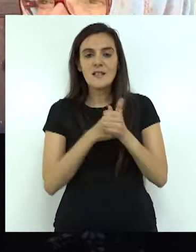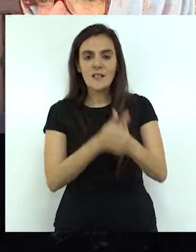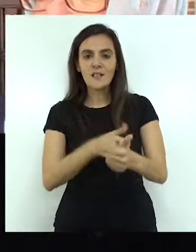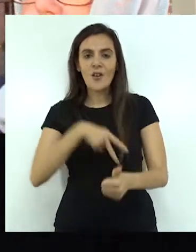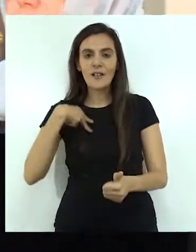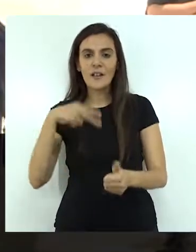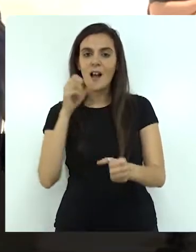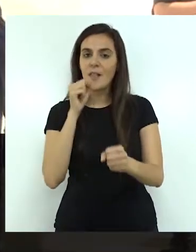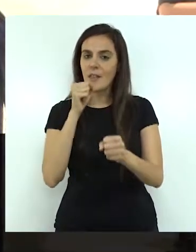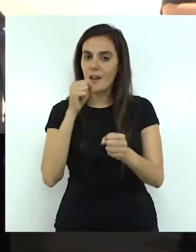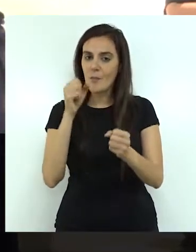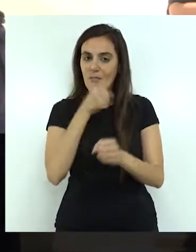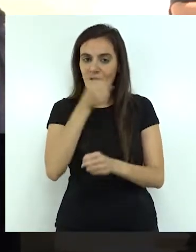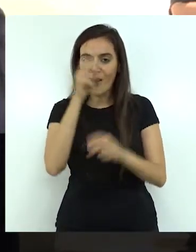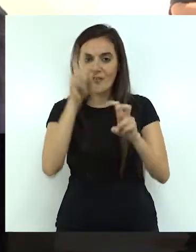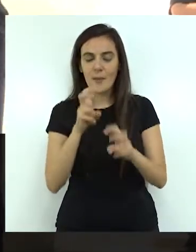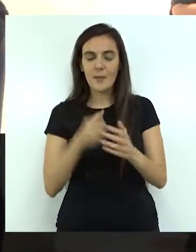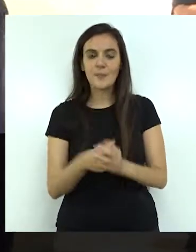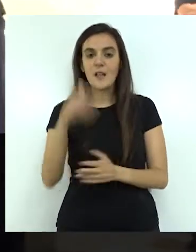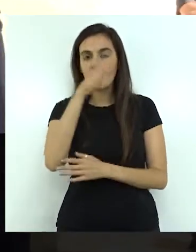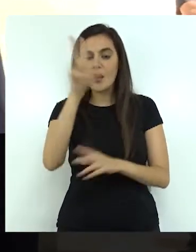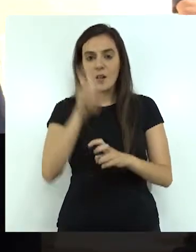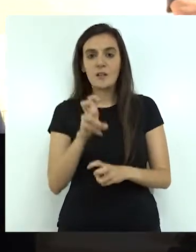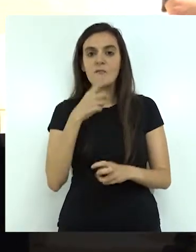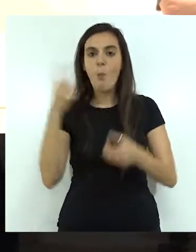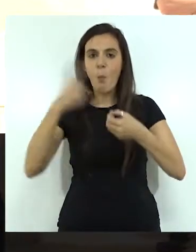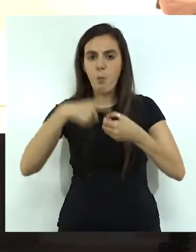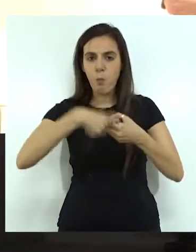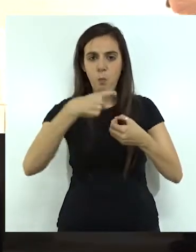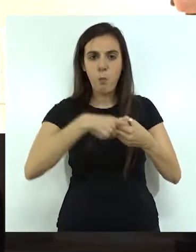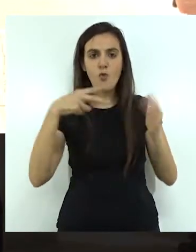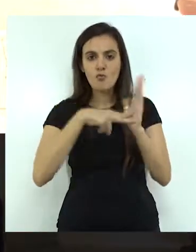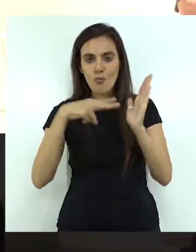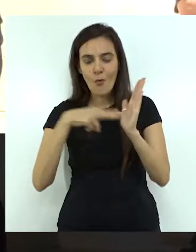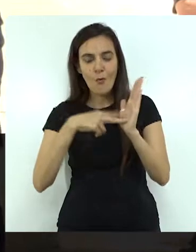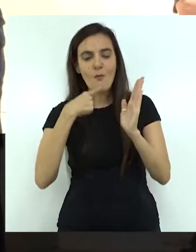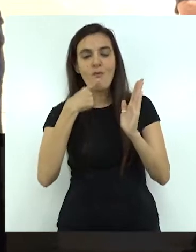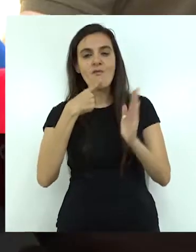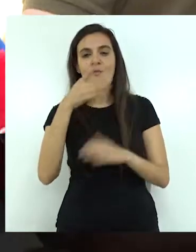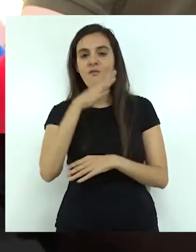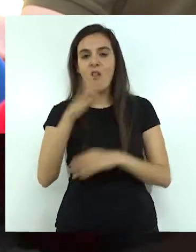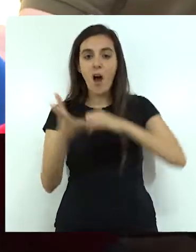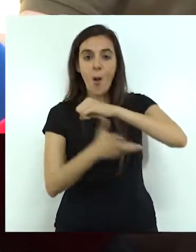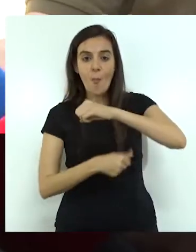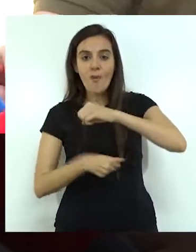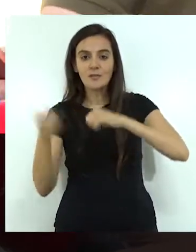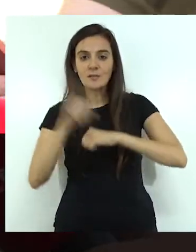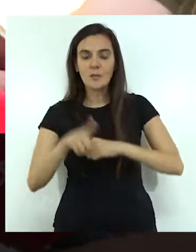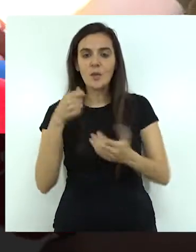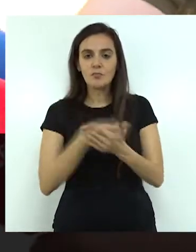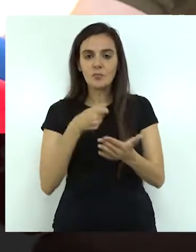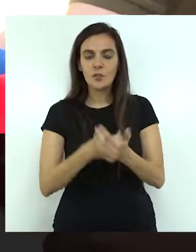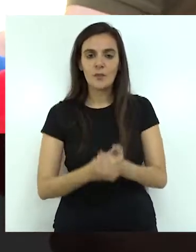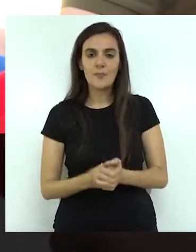producidos denuncian intrusismo en las contrataciones y acusan a la federación de malversar dinero por aquella vía o para empezar una